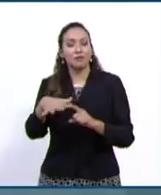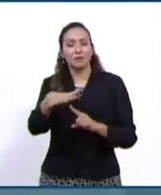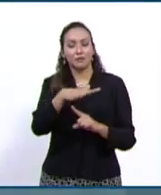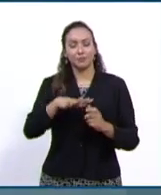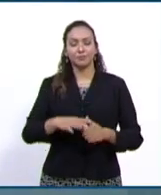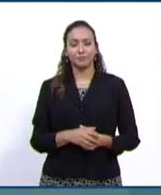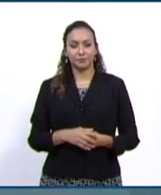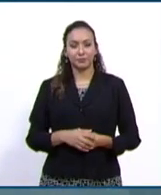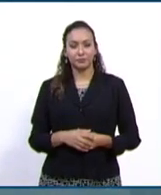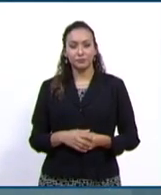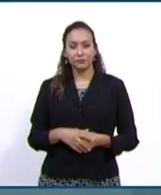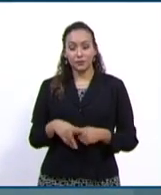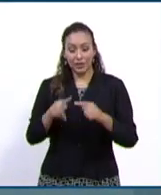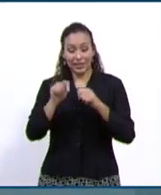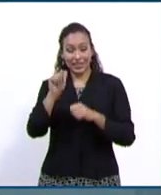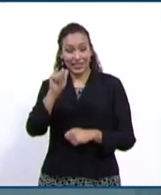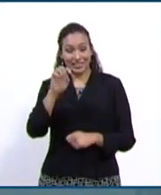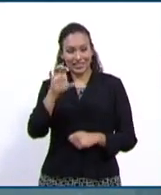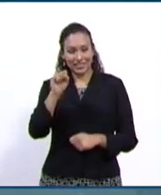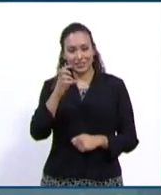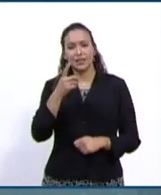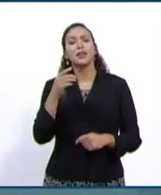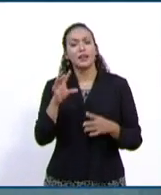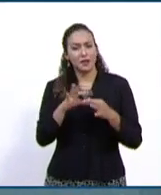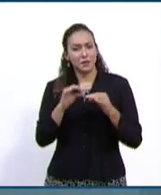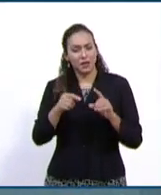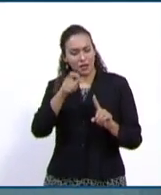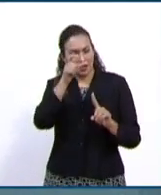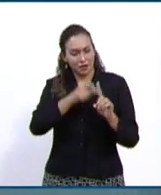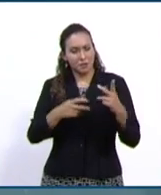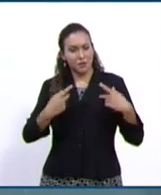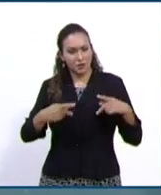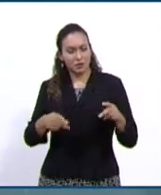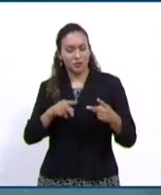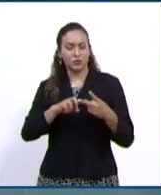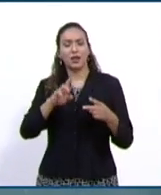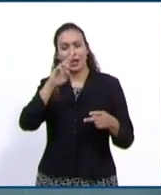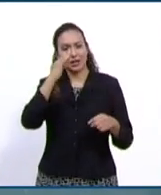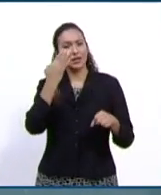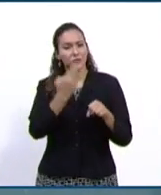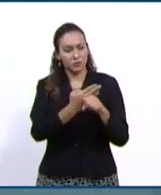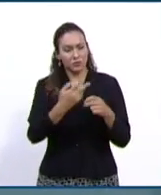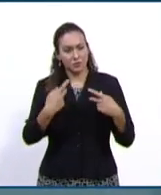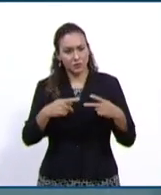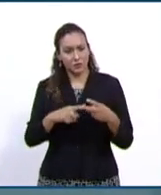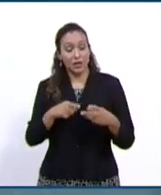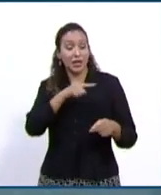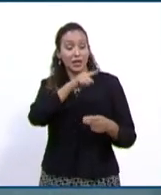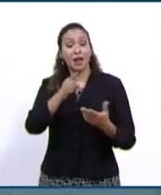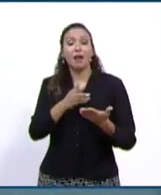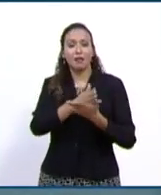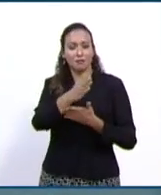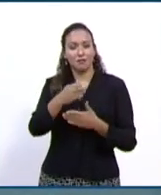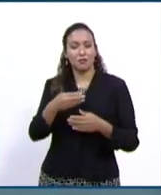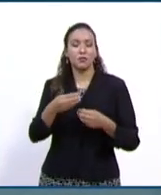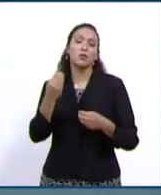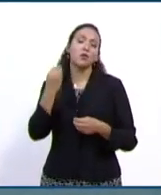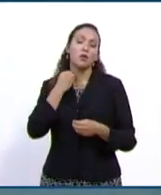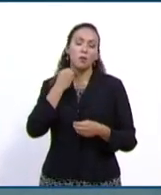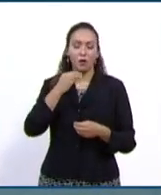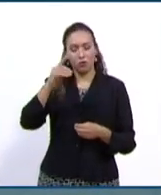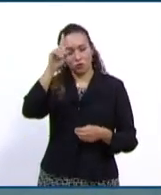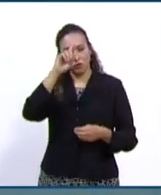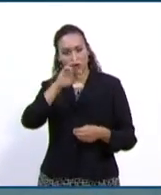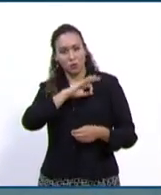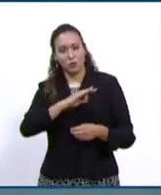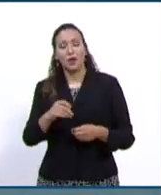tesis aisladas abordan la procedencia del daño moral en responsabilidad civil y derecho a la asesoría jurídica de las víctimas menores de edad